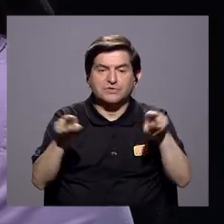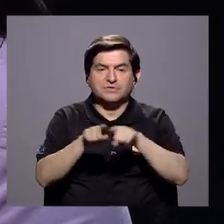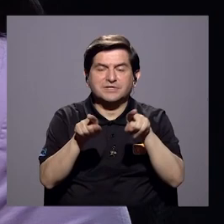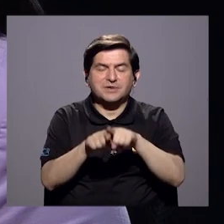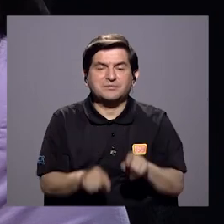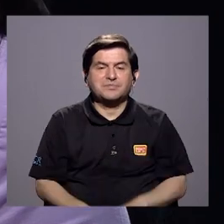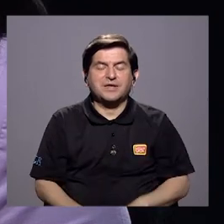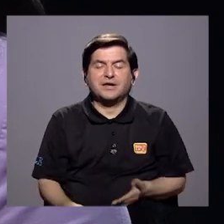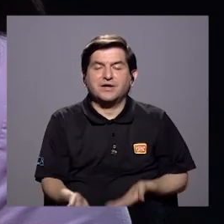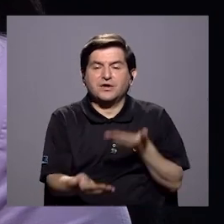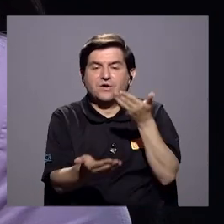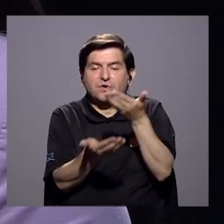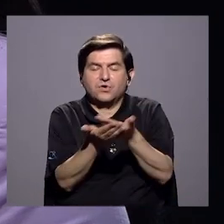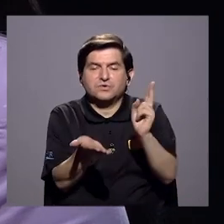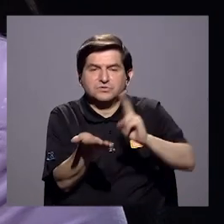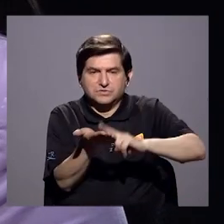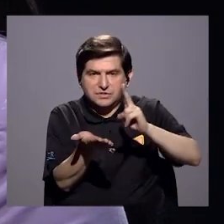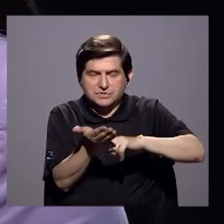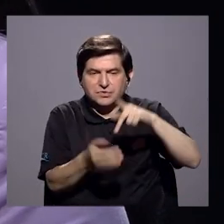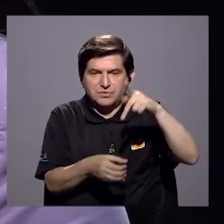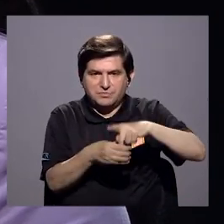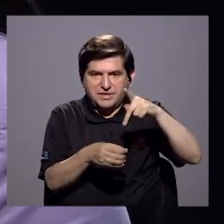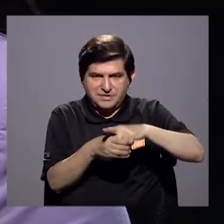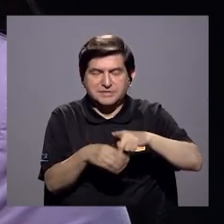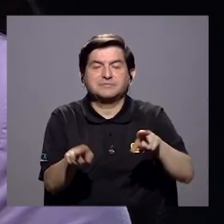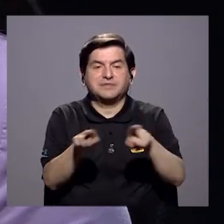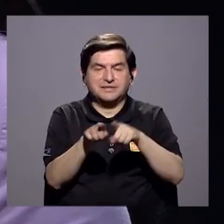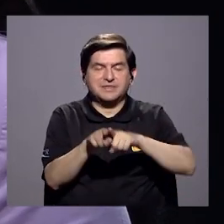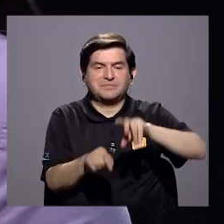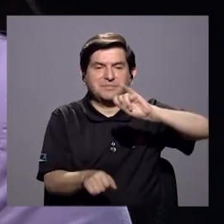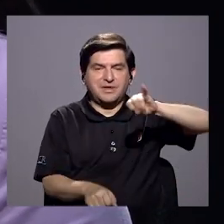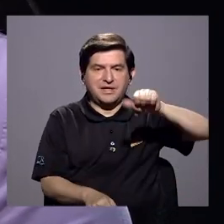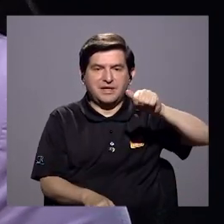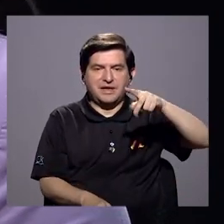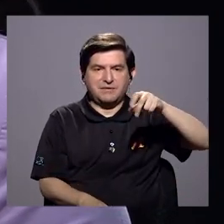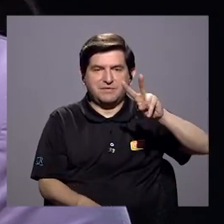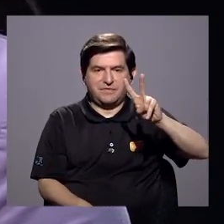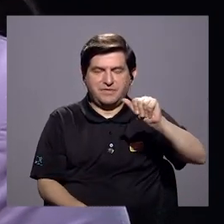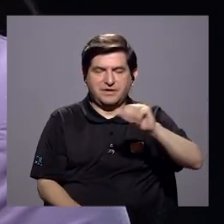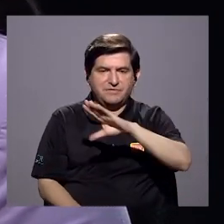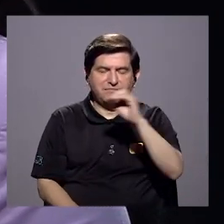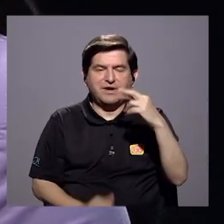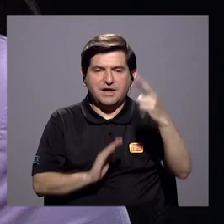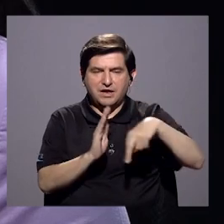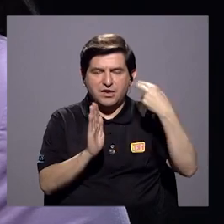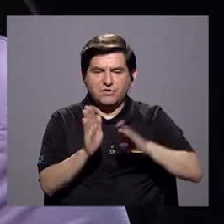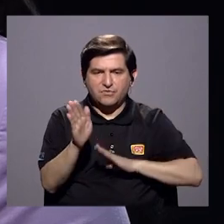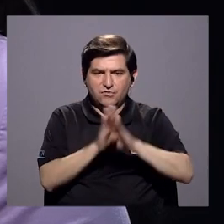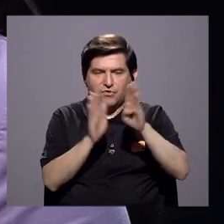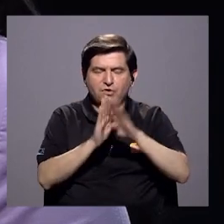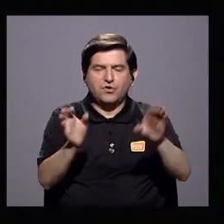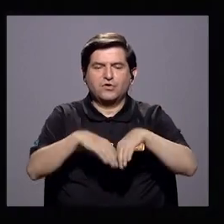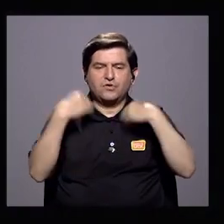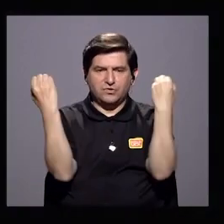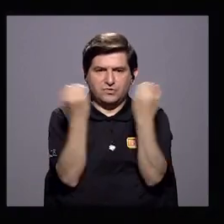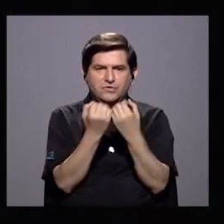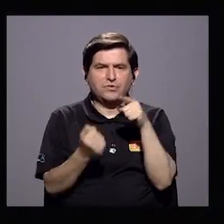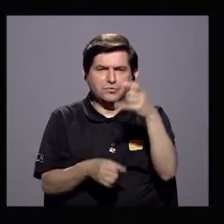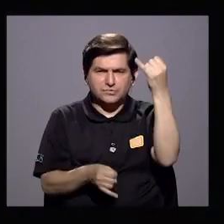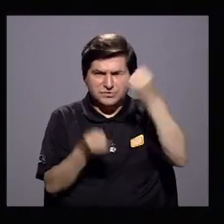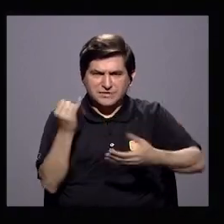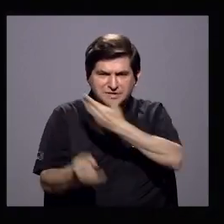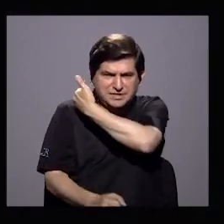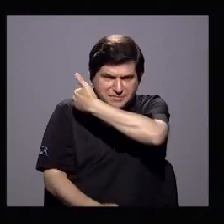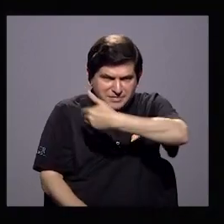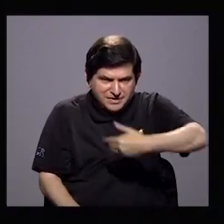de la concesión o del contrato de concesión donde participa Habdeba. Y además es un año para retomar el rol de desarrollo de la organización. ¿Terminará usted